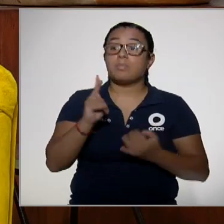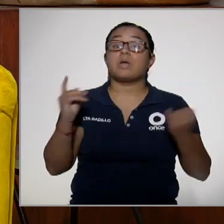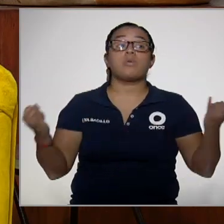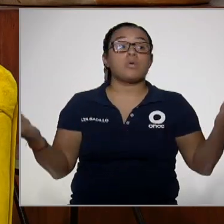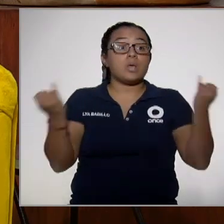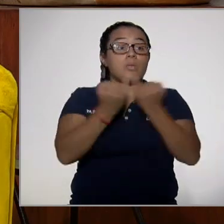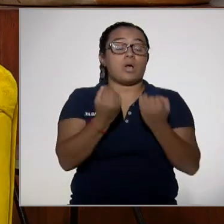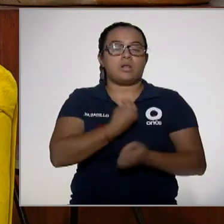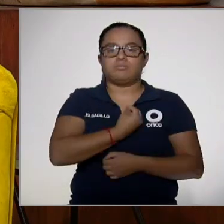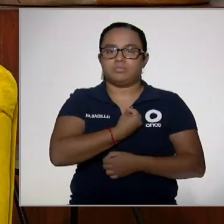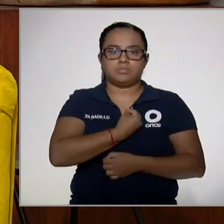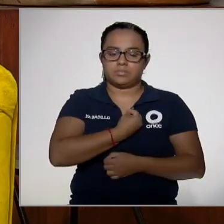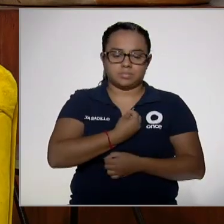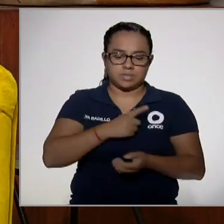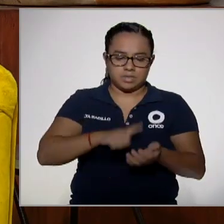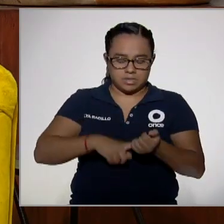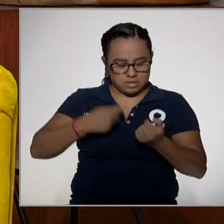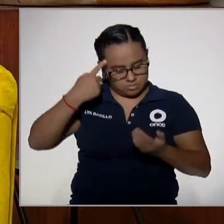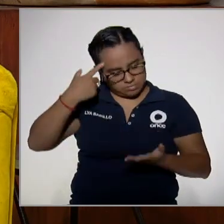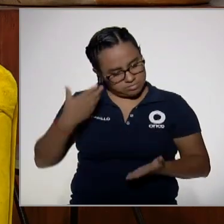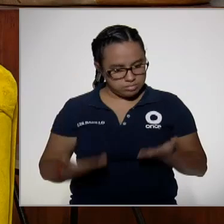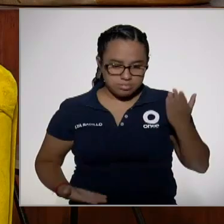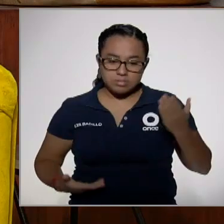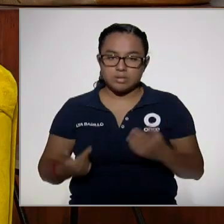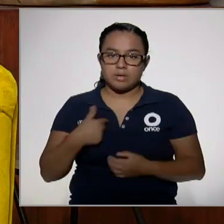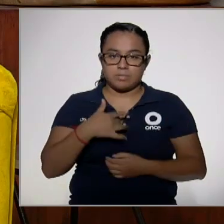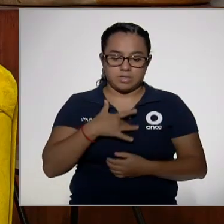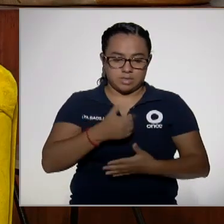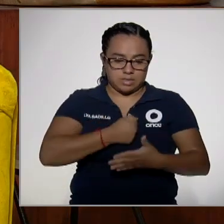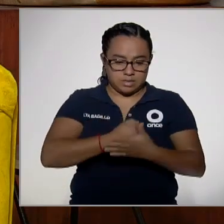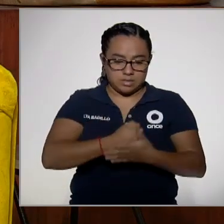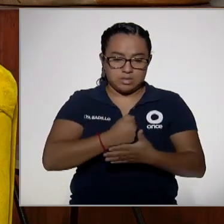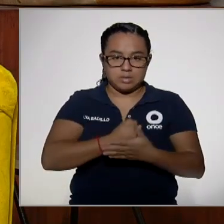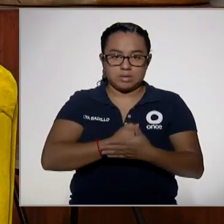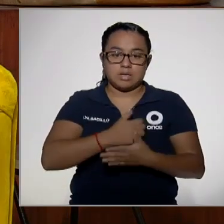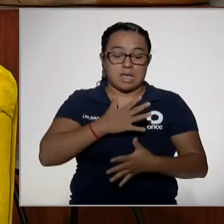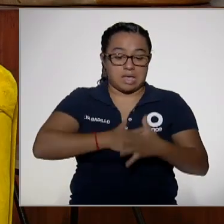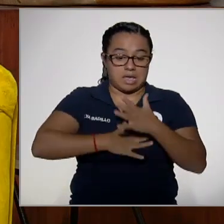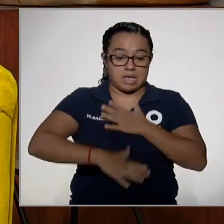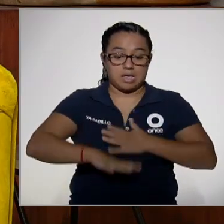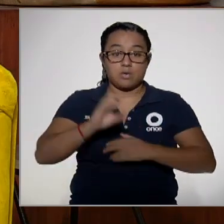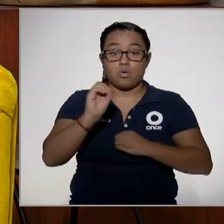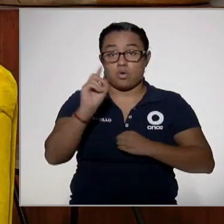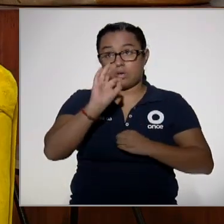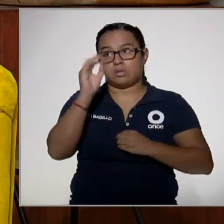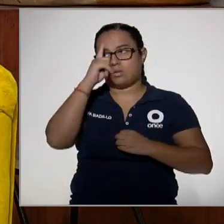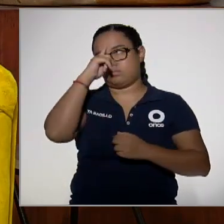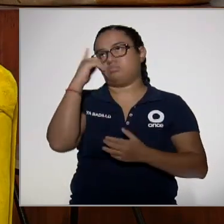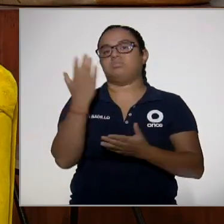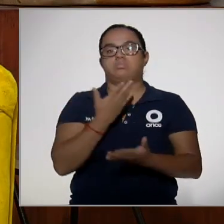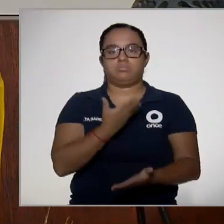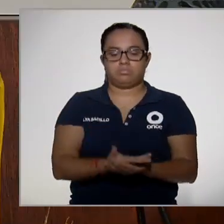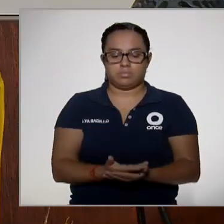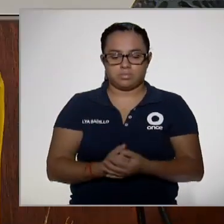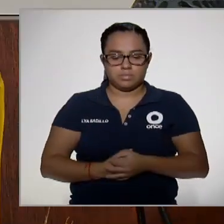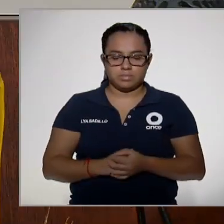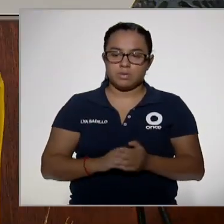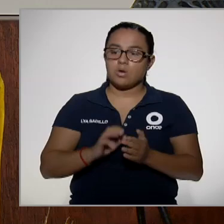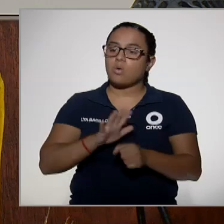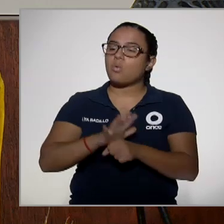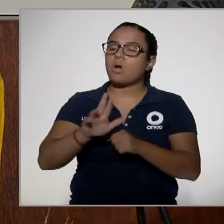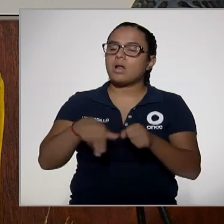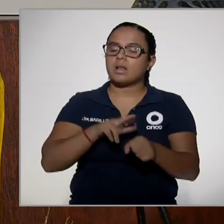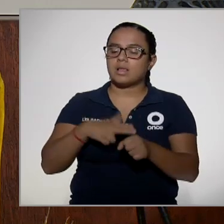va haber descompensación vas a sentirte con palpitaciones tabasco o incluso desmayo cuál es el nivel normal de hemoglobina